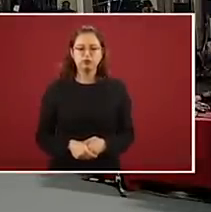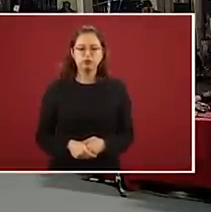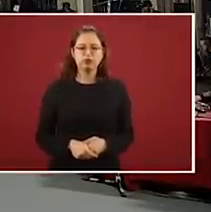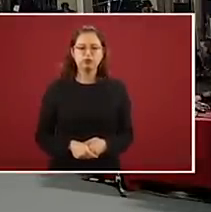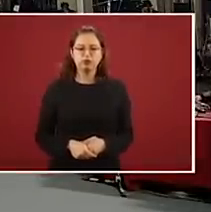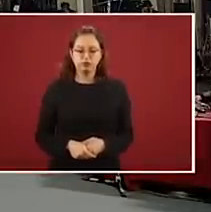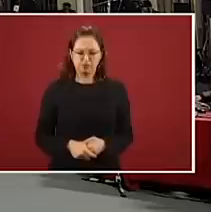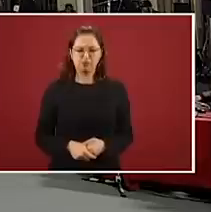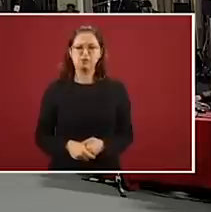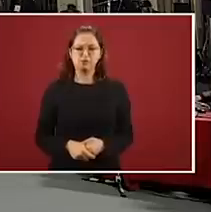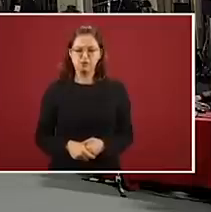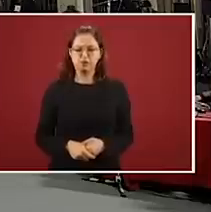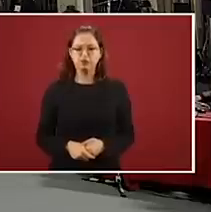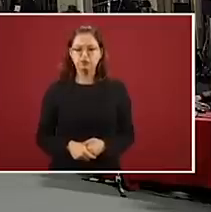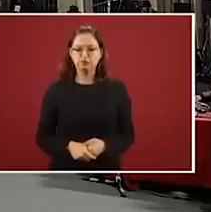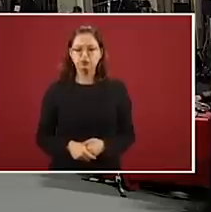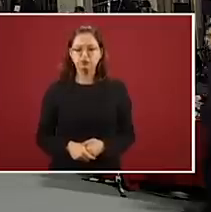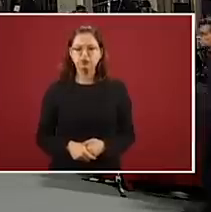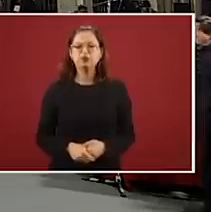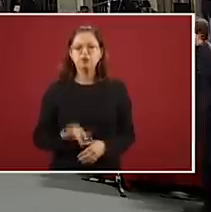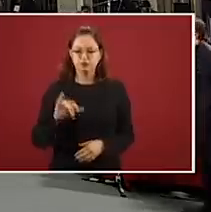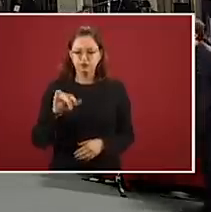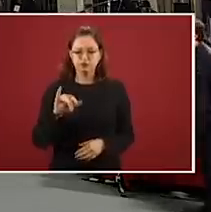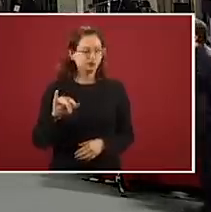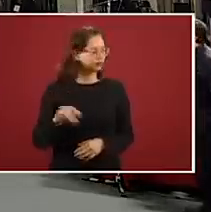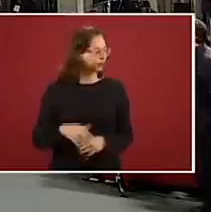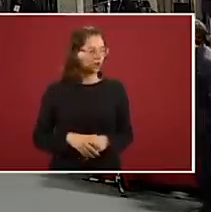Ah, sí, tenemos, no.